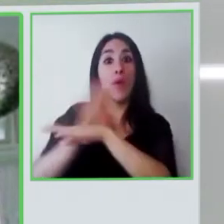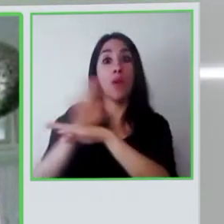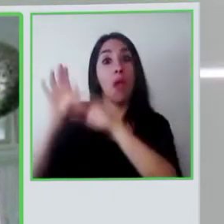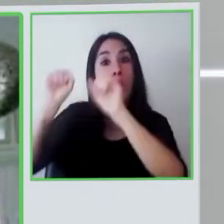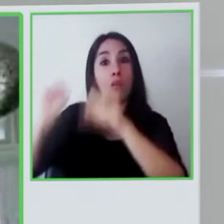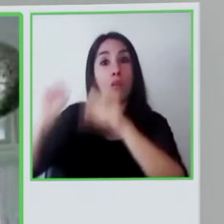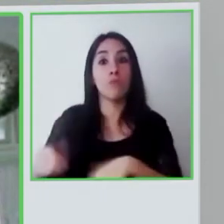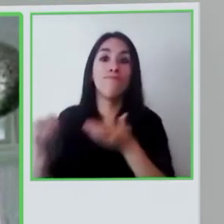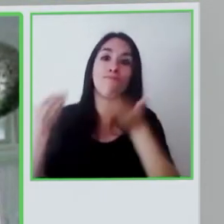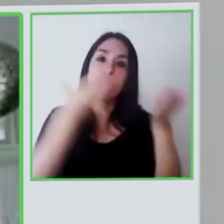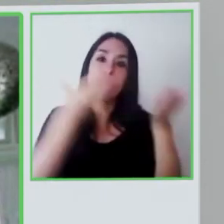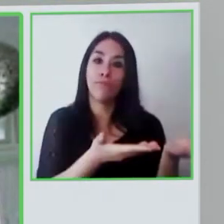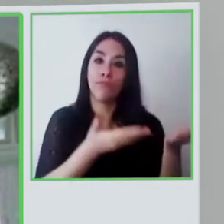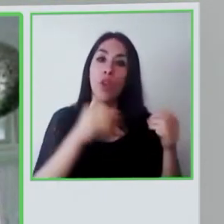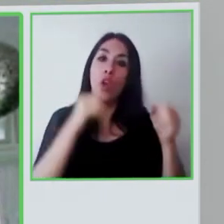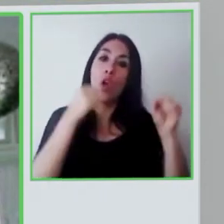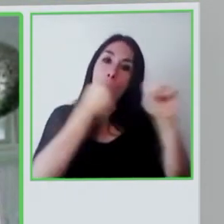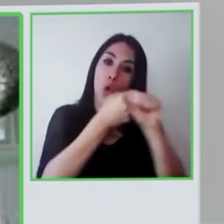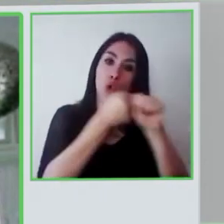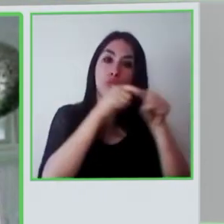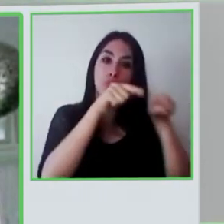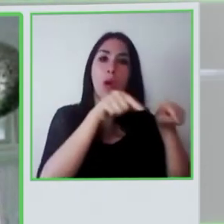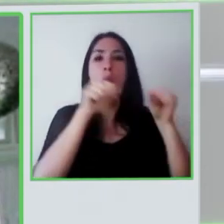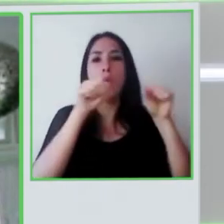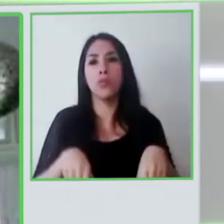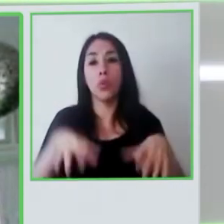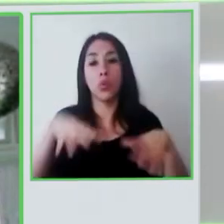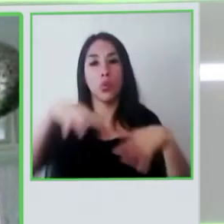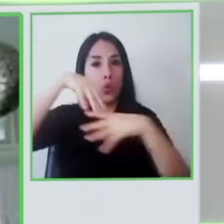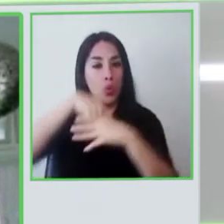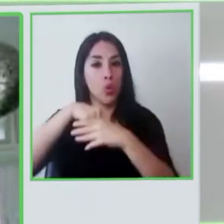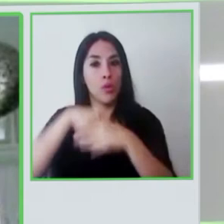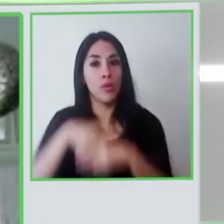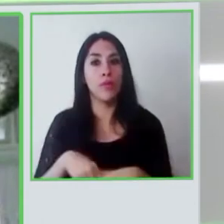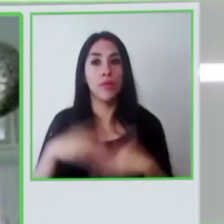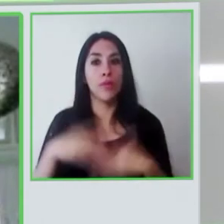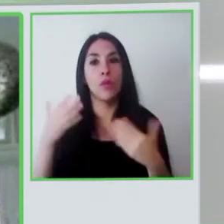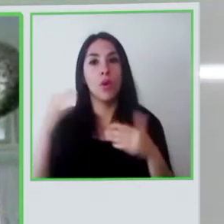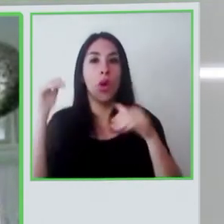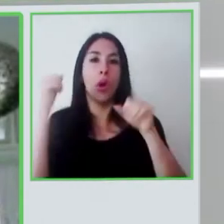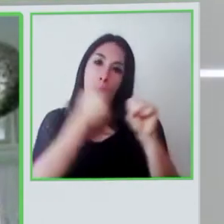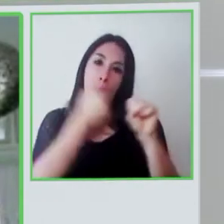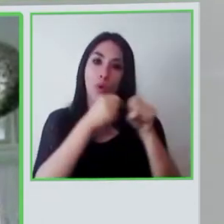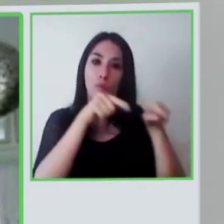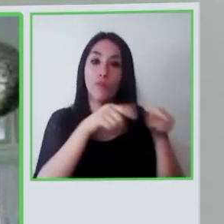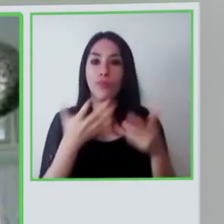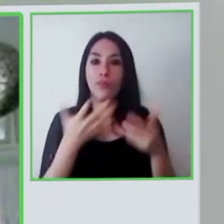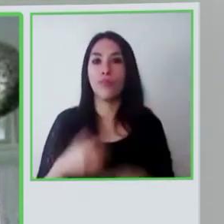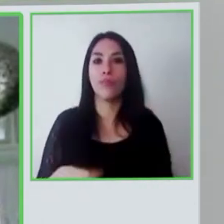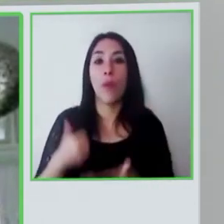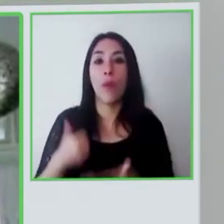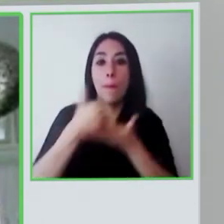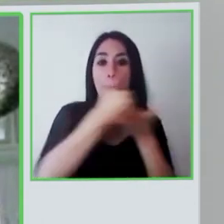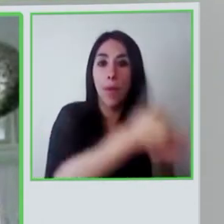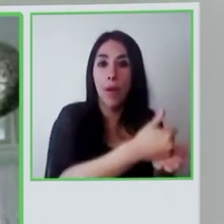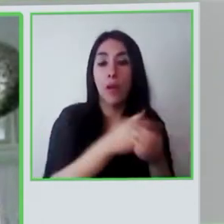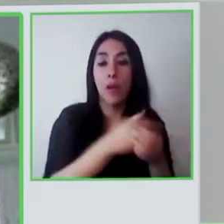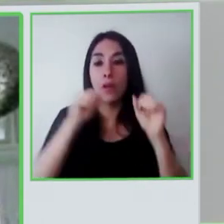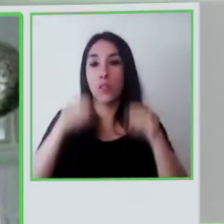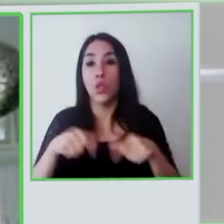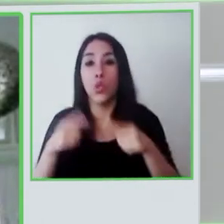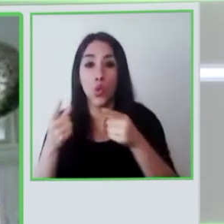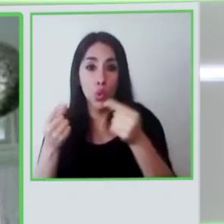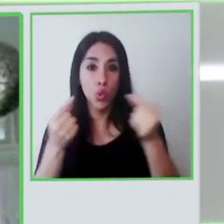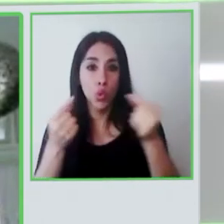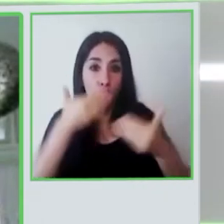incluidos y más importante todavía que nos apoye nos apoyen en realmente hacer las cosas porque tenemos